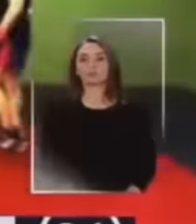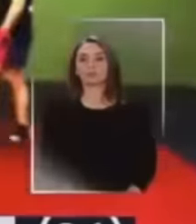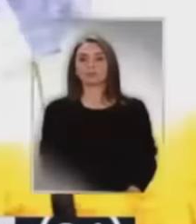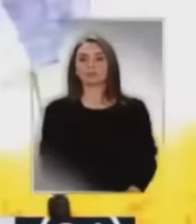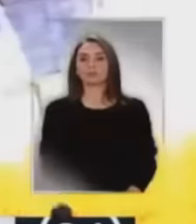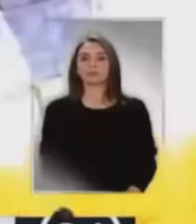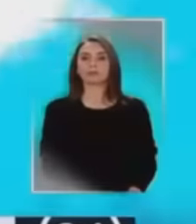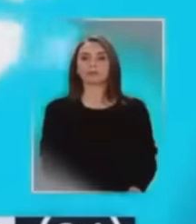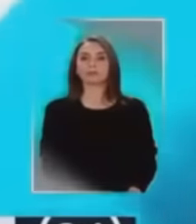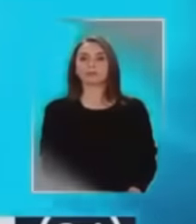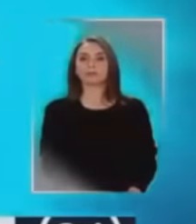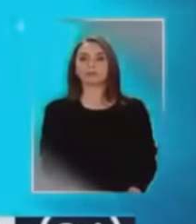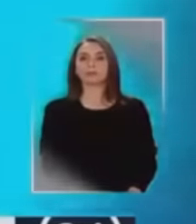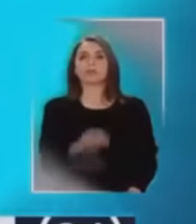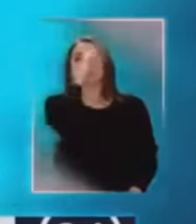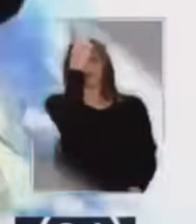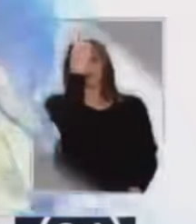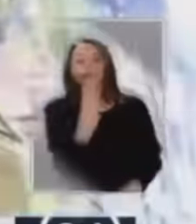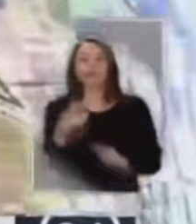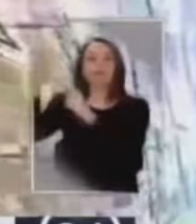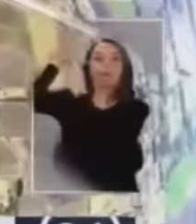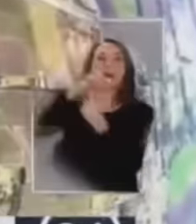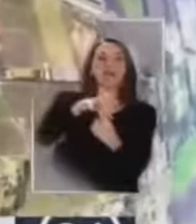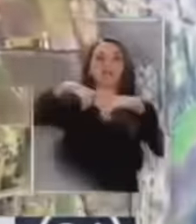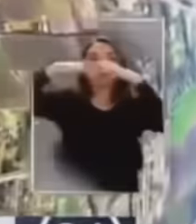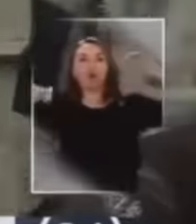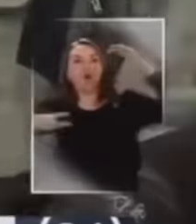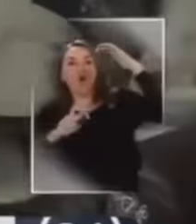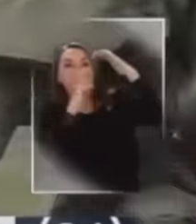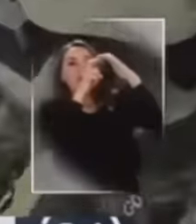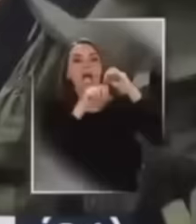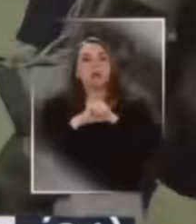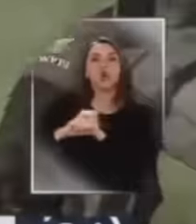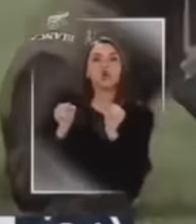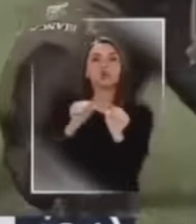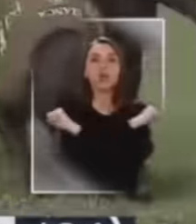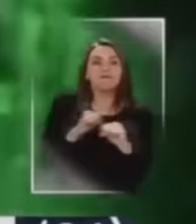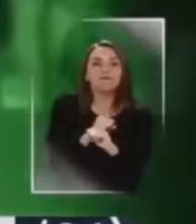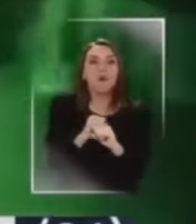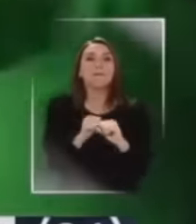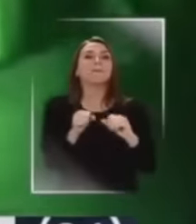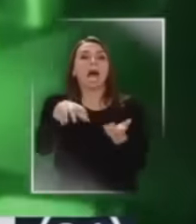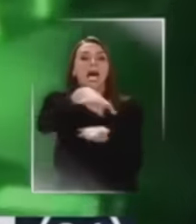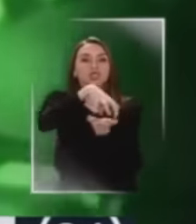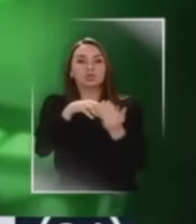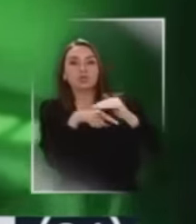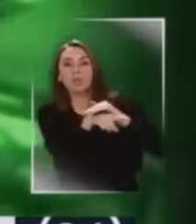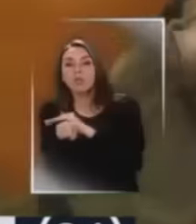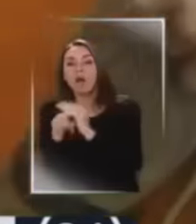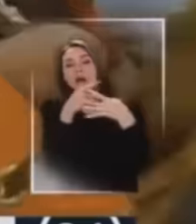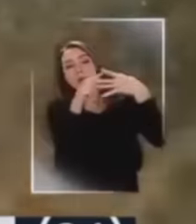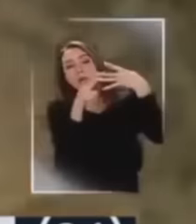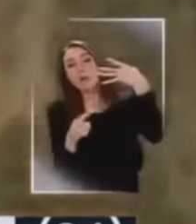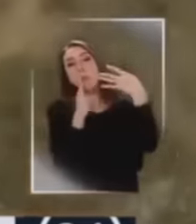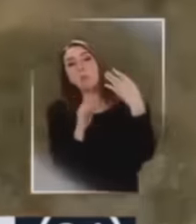¡Wow! Museo para caidismo, alta montaña, escuadrón antibombas, intervenciones urbanas, son todas las pruebas